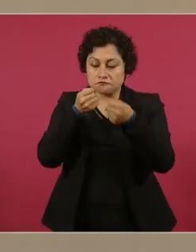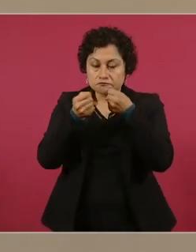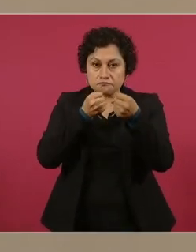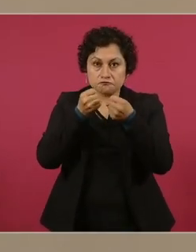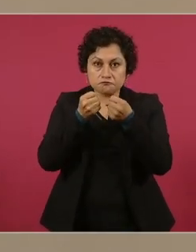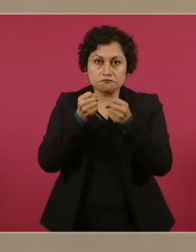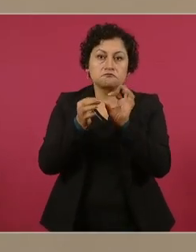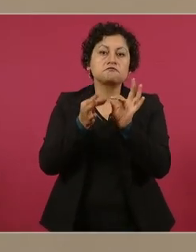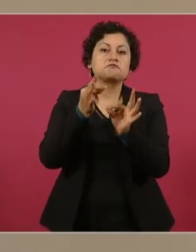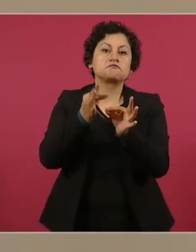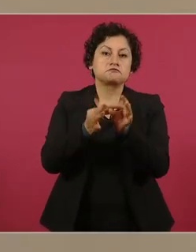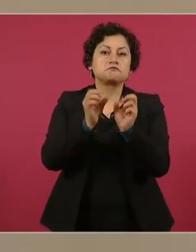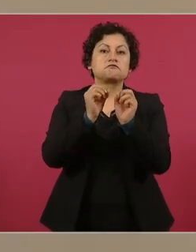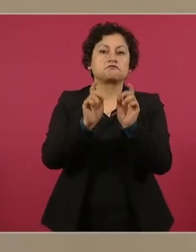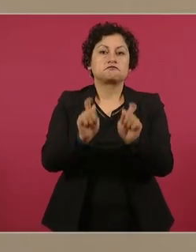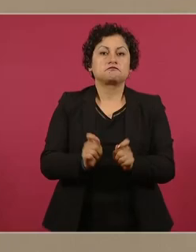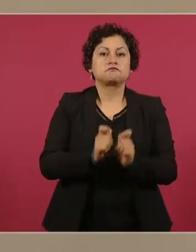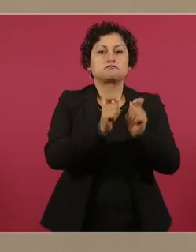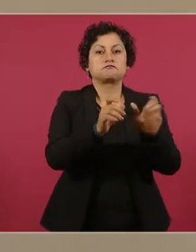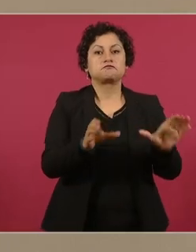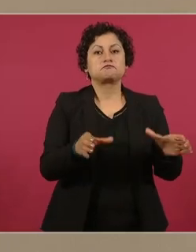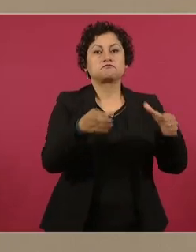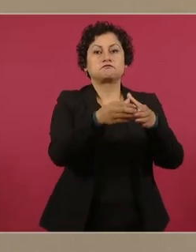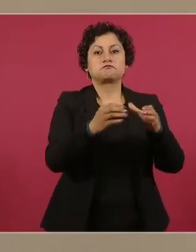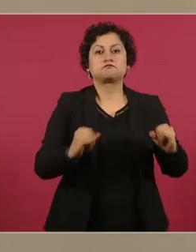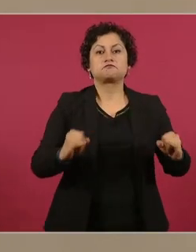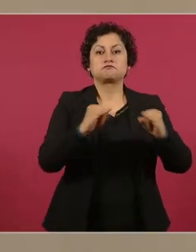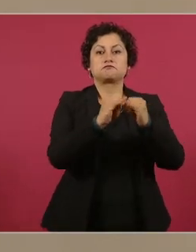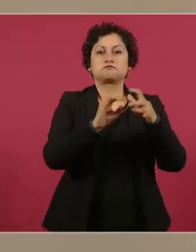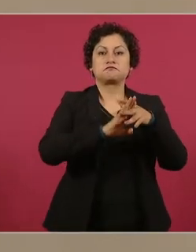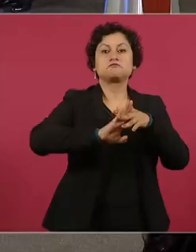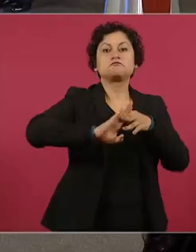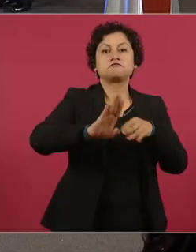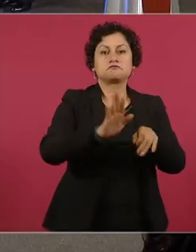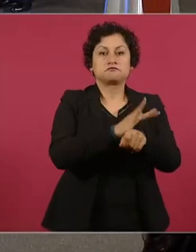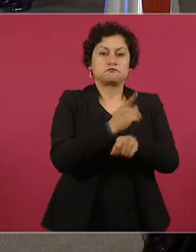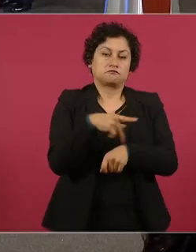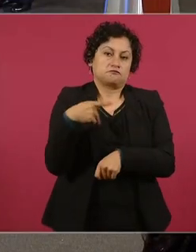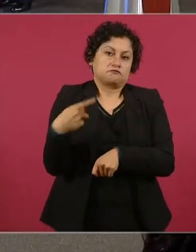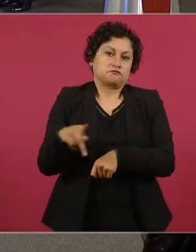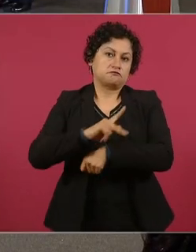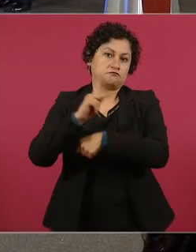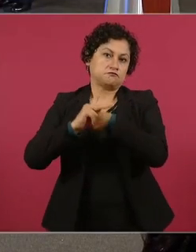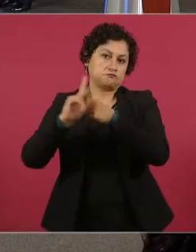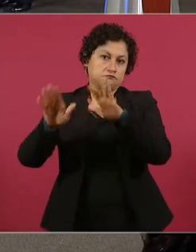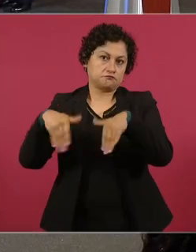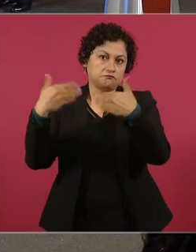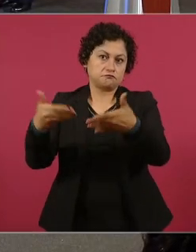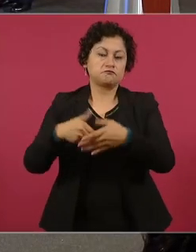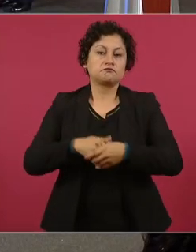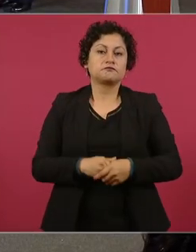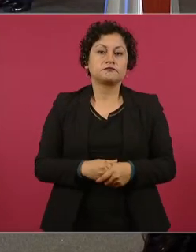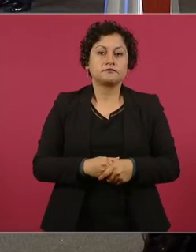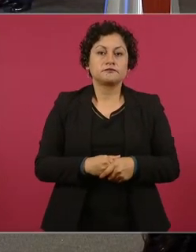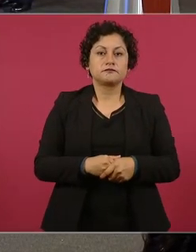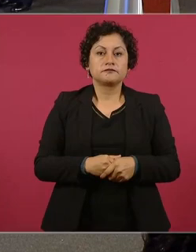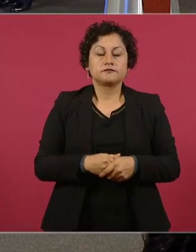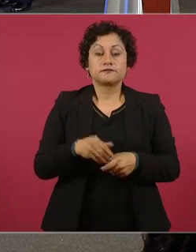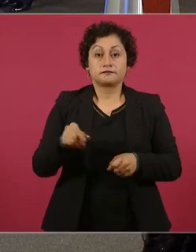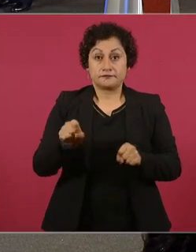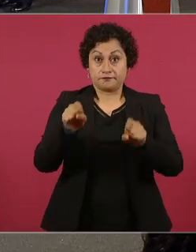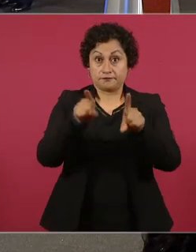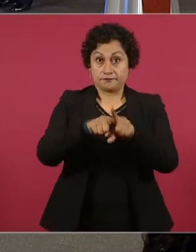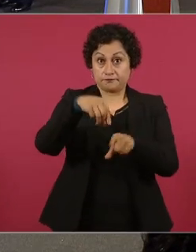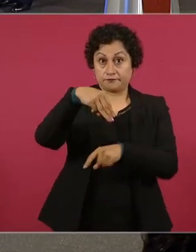puso a disposición del Instituto Nacional de Migración por tratarse de personas extranjeras. Además, el Ministerio Público